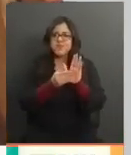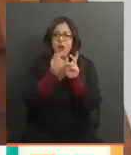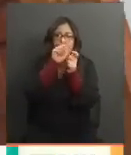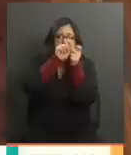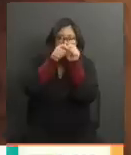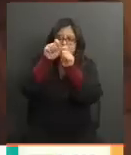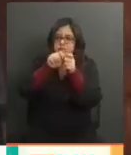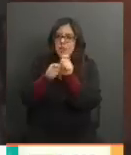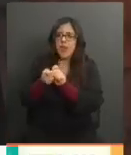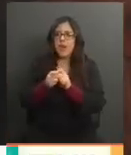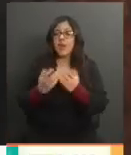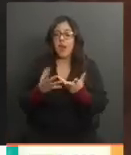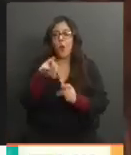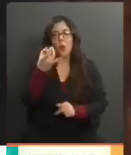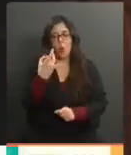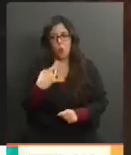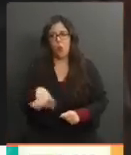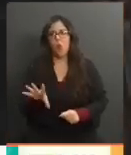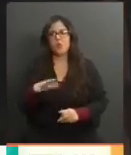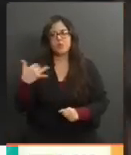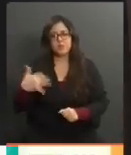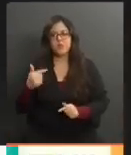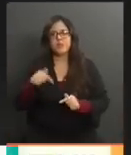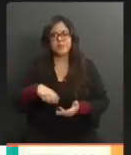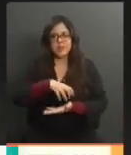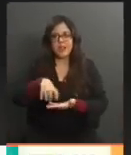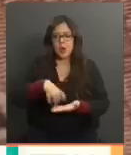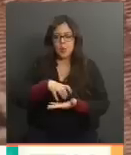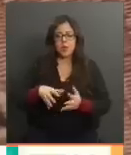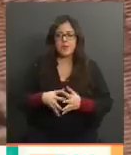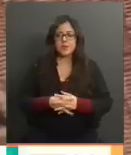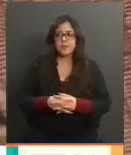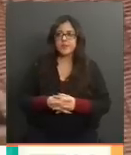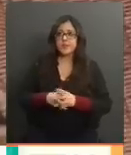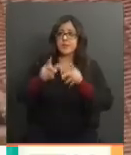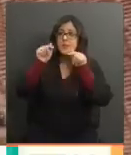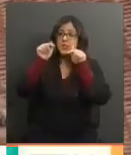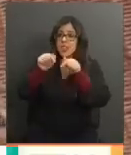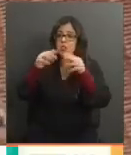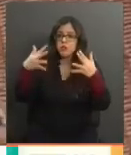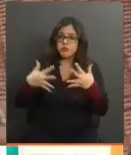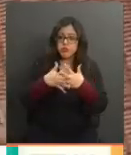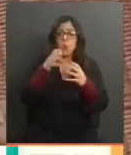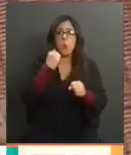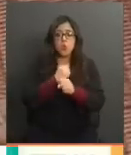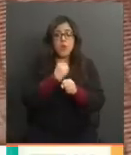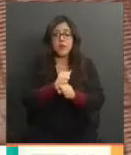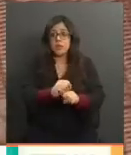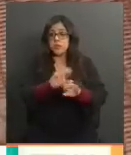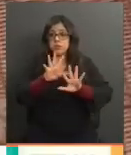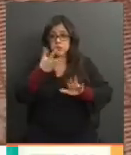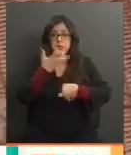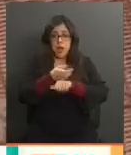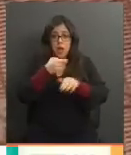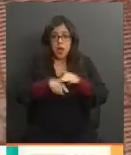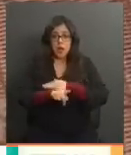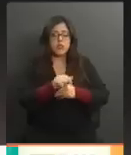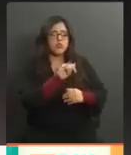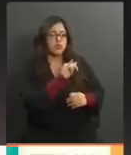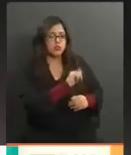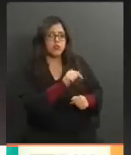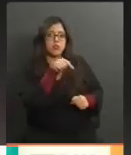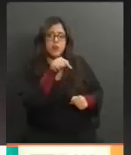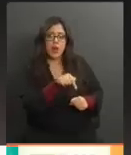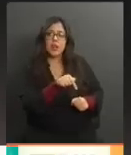son únicos, son históricos acá en la comuna de Chimbarongo. Y esto se complementa con un trabajo impresionante que hay adentro, ¿no? Tenemos